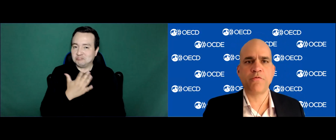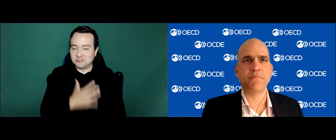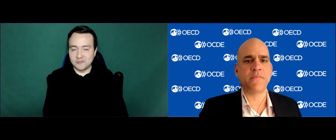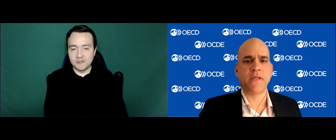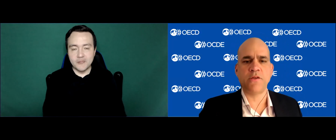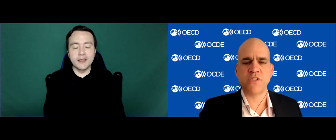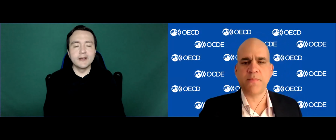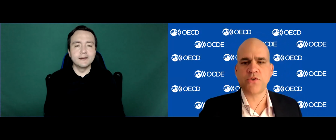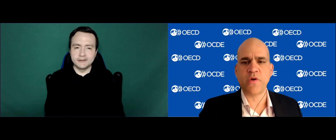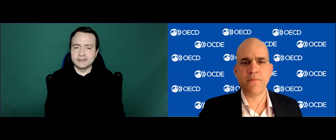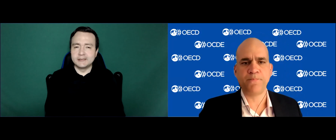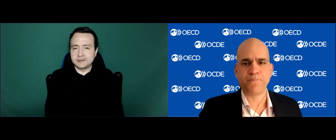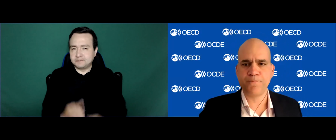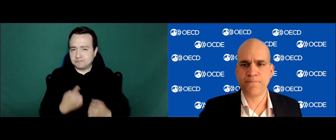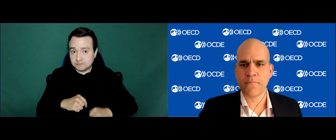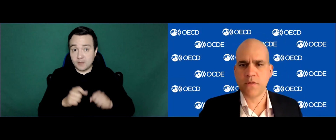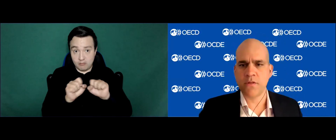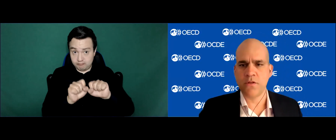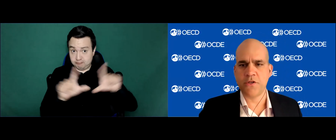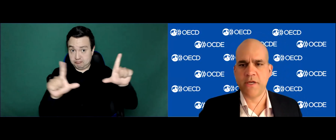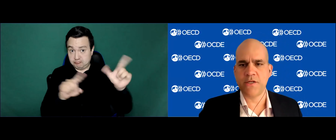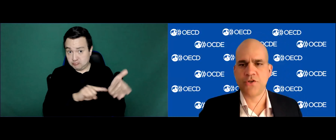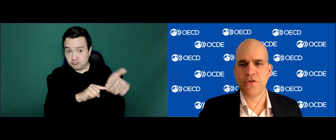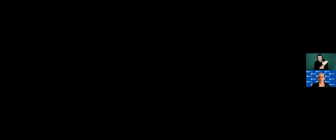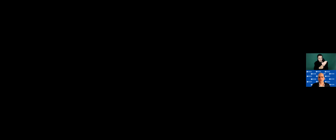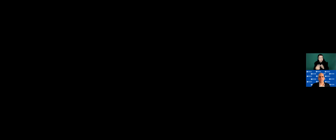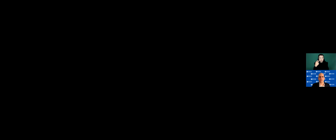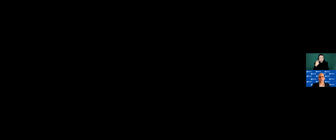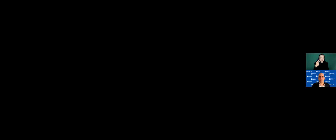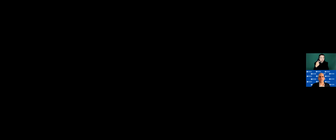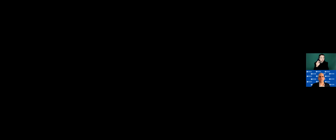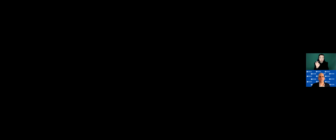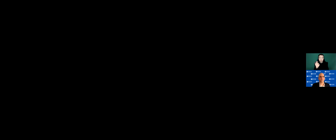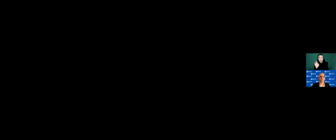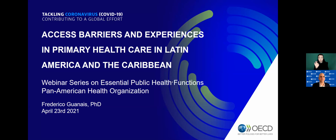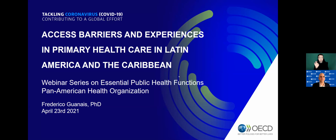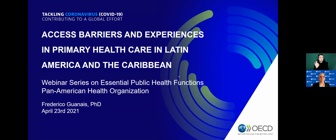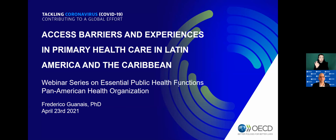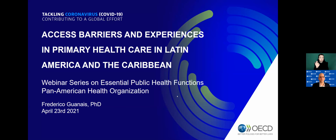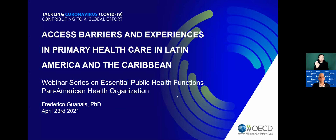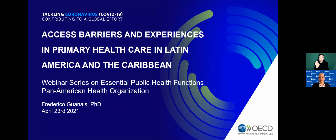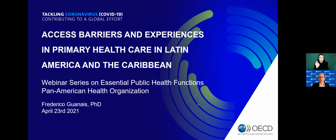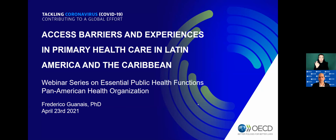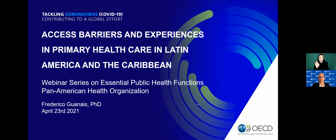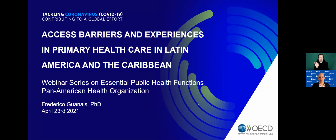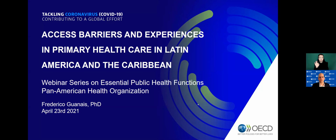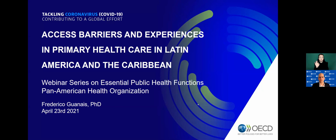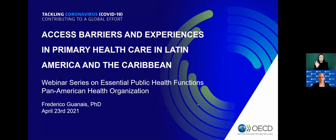Voy a intentar compartir mi pantalla. ¿Pueden ver mi pantalla? Aún no, tal vez ahora sí.